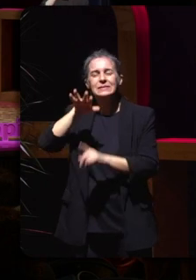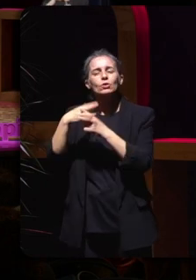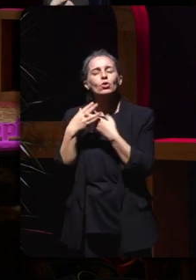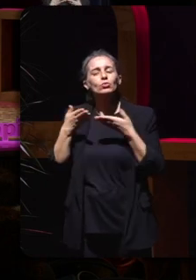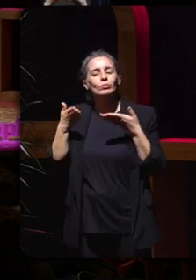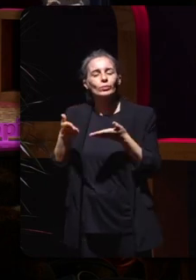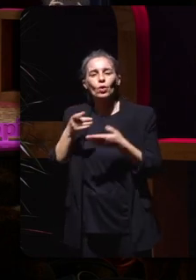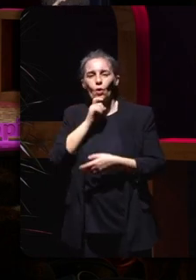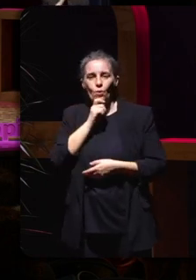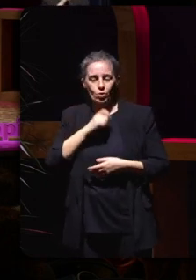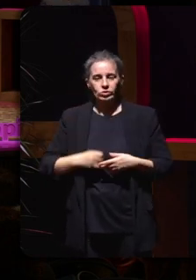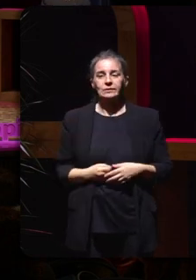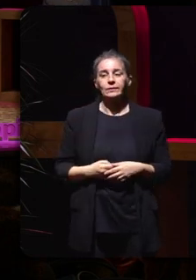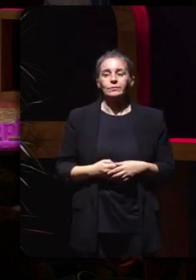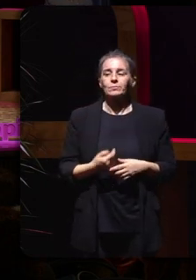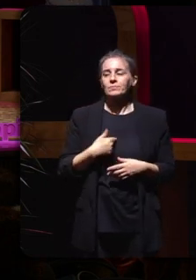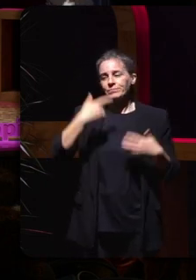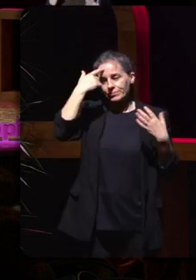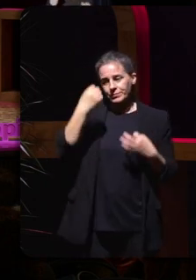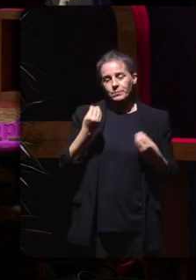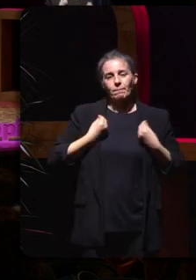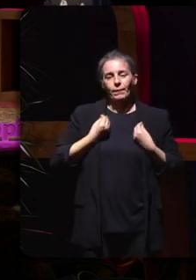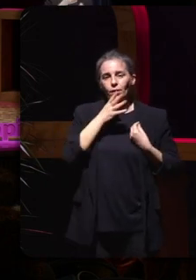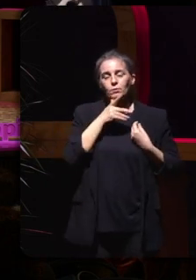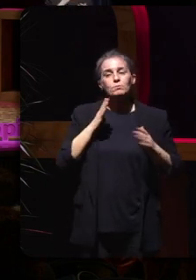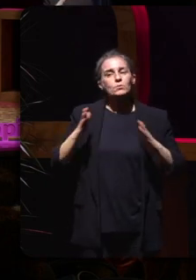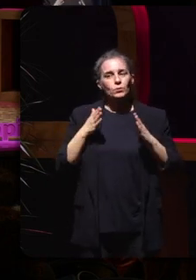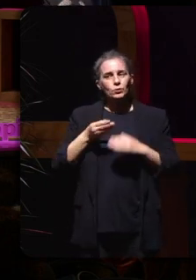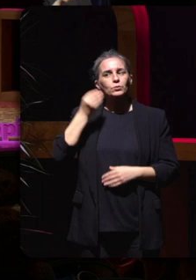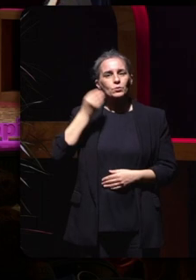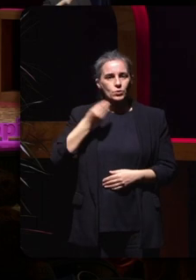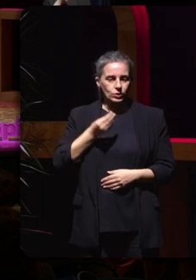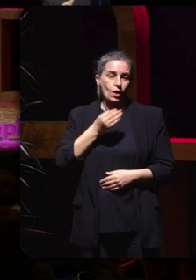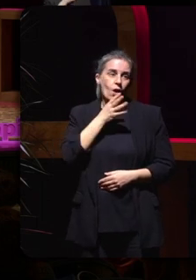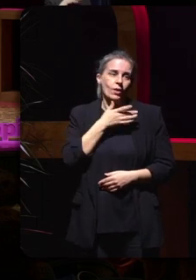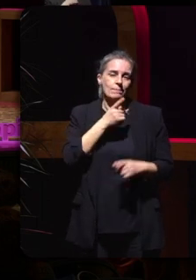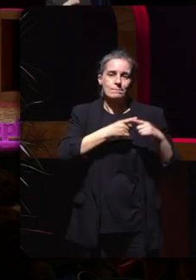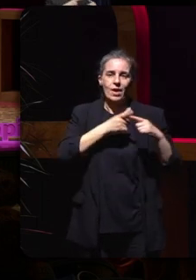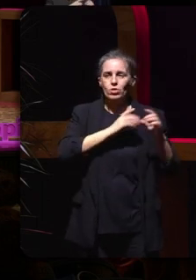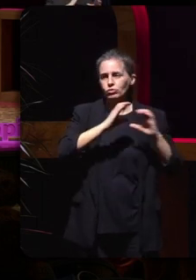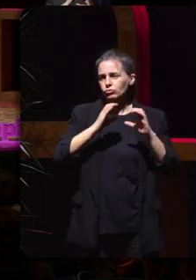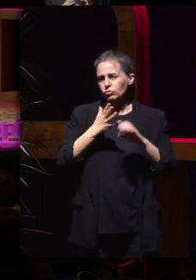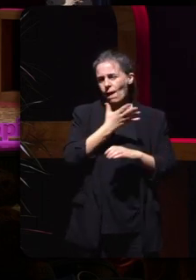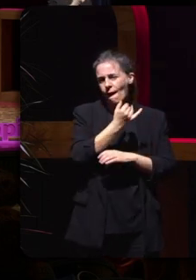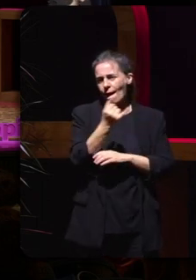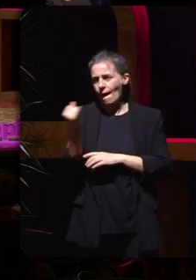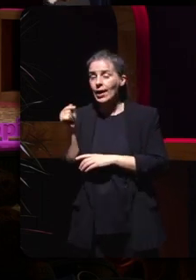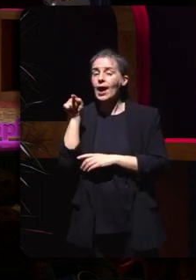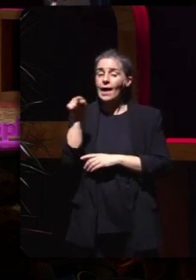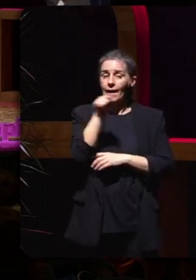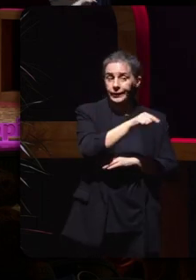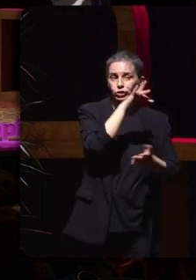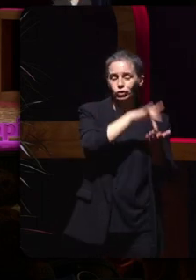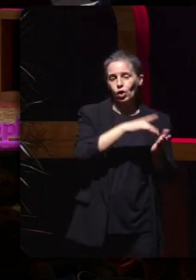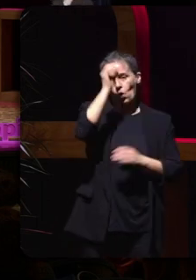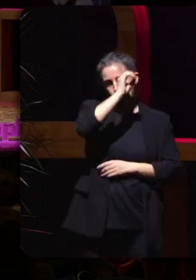televisión yo creo que vivimos en un buen momento en el sentido de que ahora hay muchos más medios donde se opina de televisión de lo que había